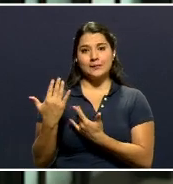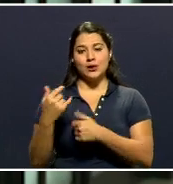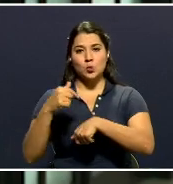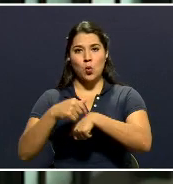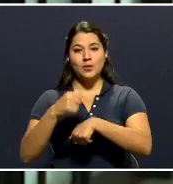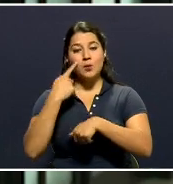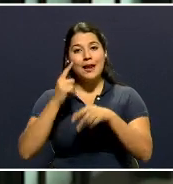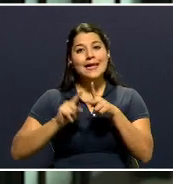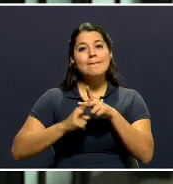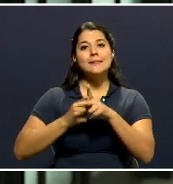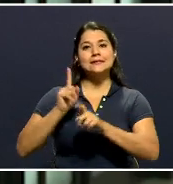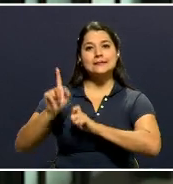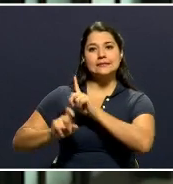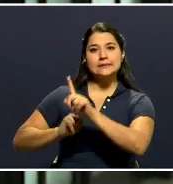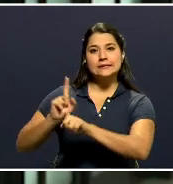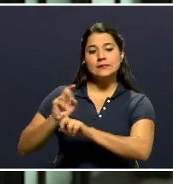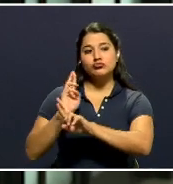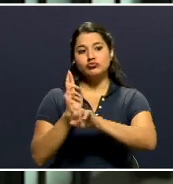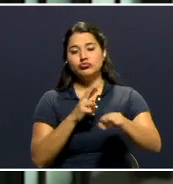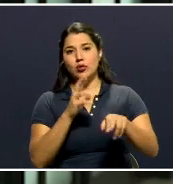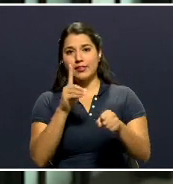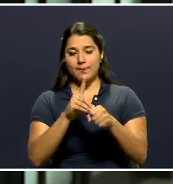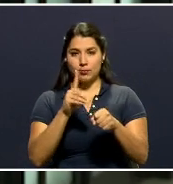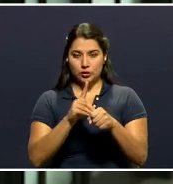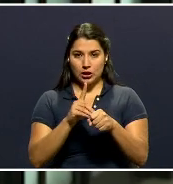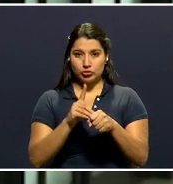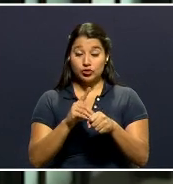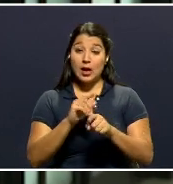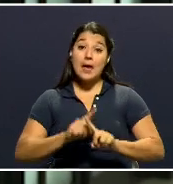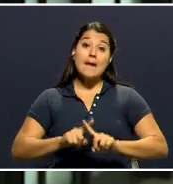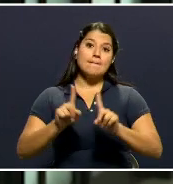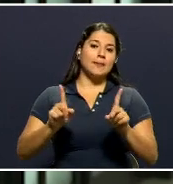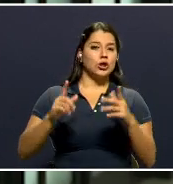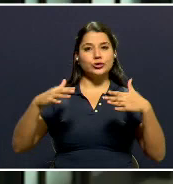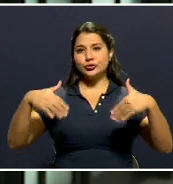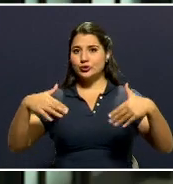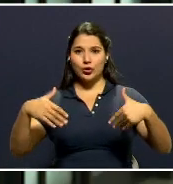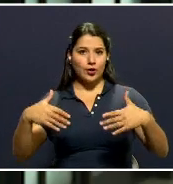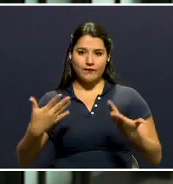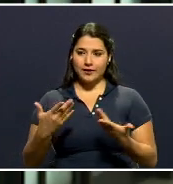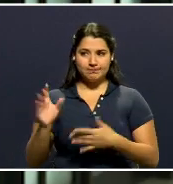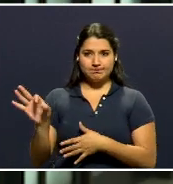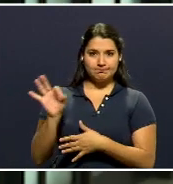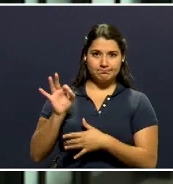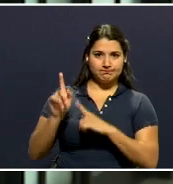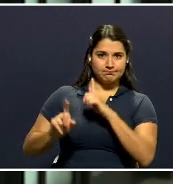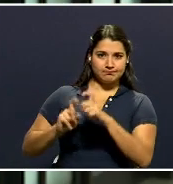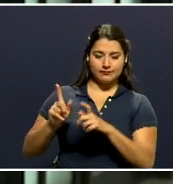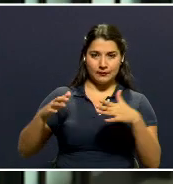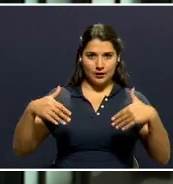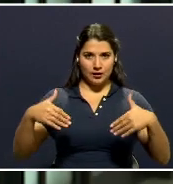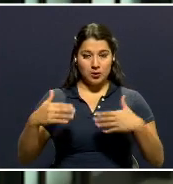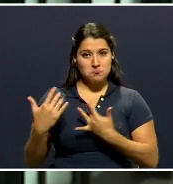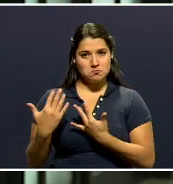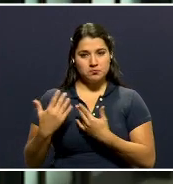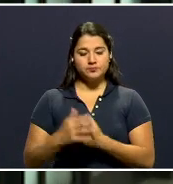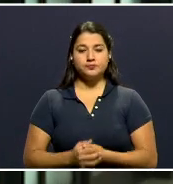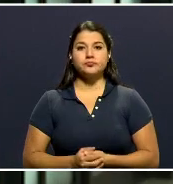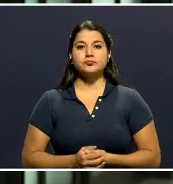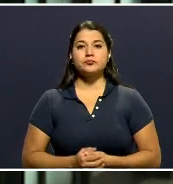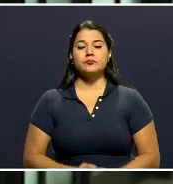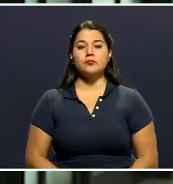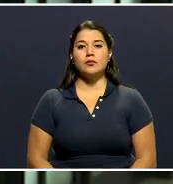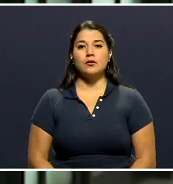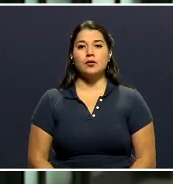poder responder a los diputados los diferentes cuestionamientos. Sin embargo, todavía no ha llegado ese momento, por lo menos en